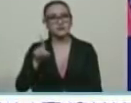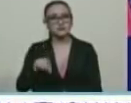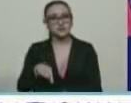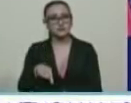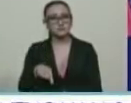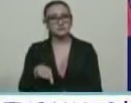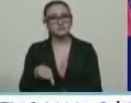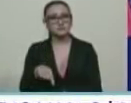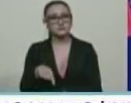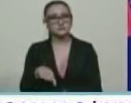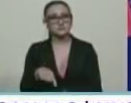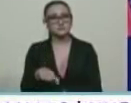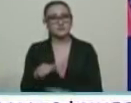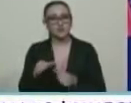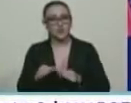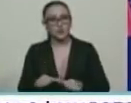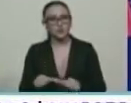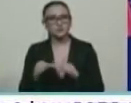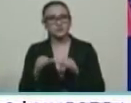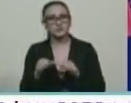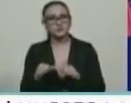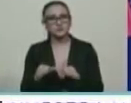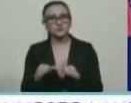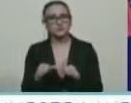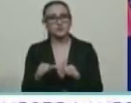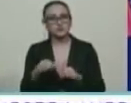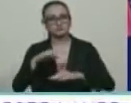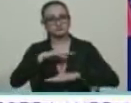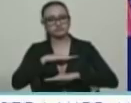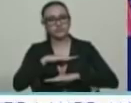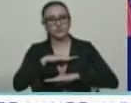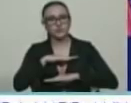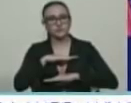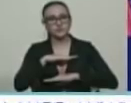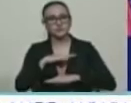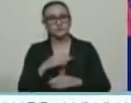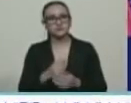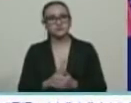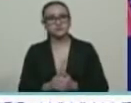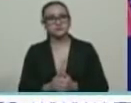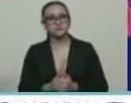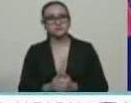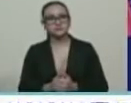a continuar con una manera eficiente de